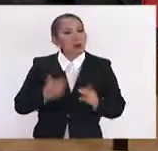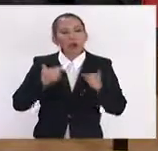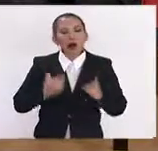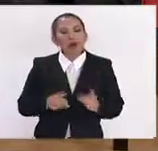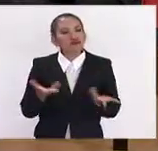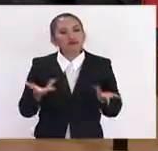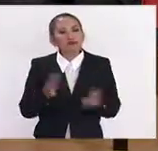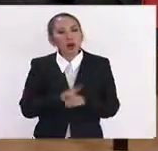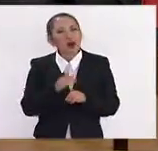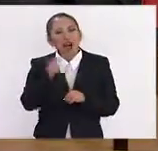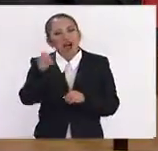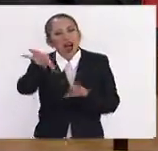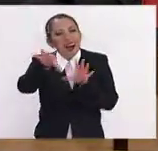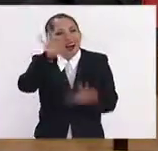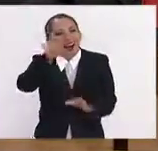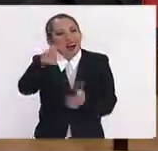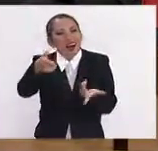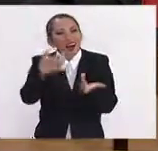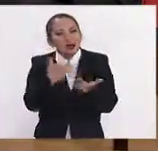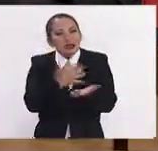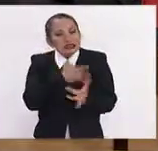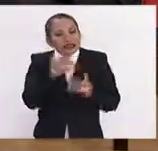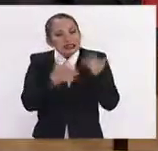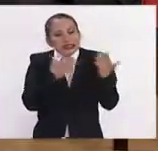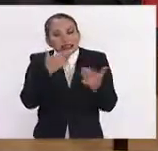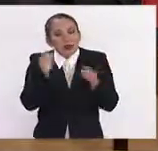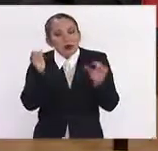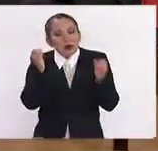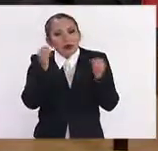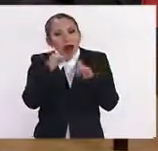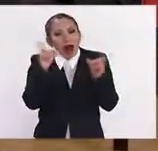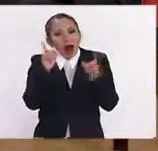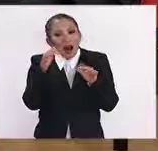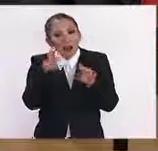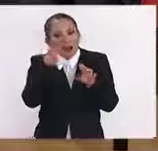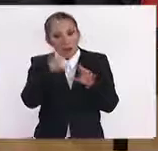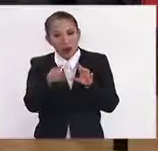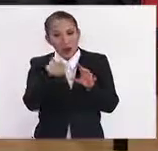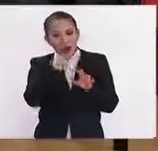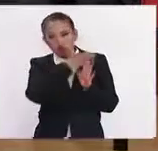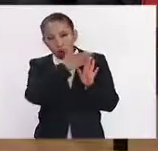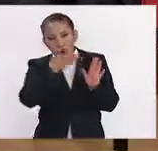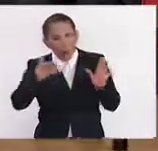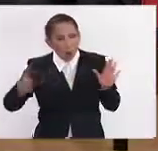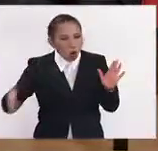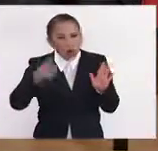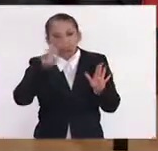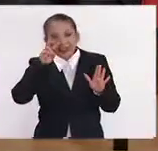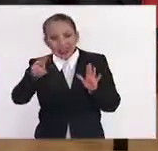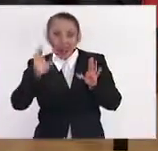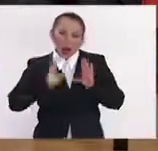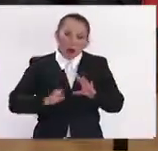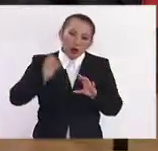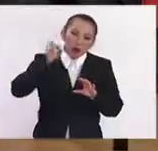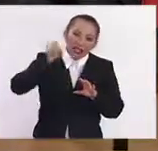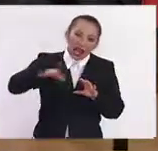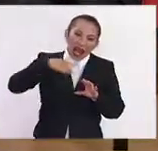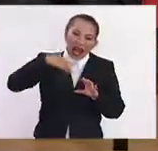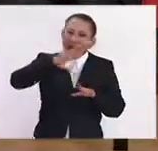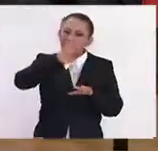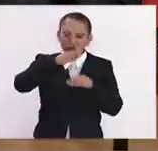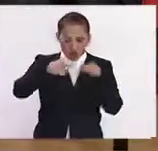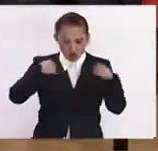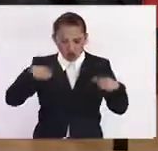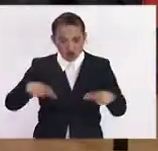humano. ¿Qué te causa todavía sorpresa cuando ya vemos absolutamente todo, cuando ya el cuerpo humano se exhibe por